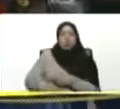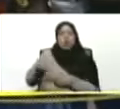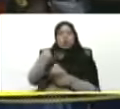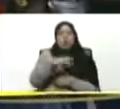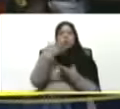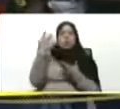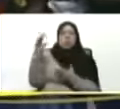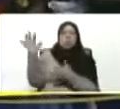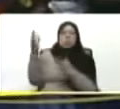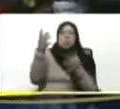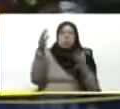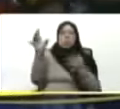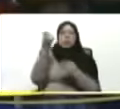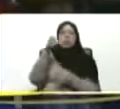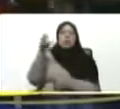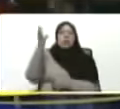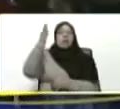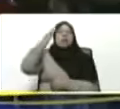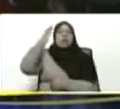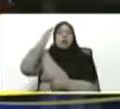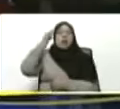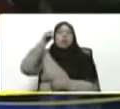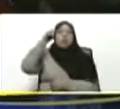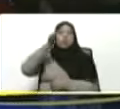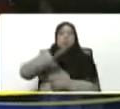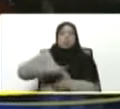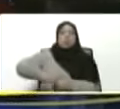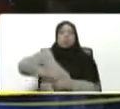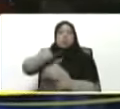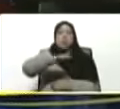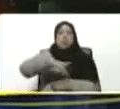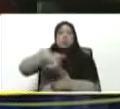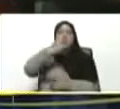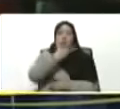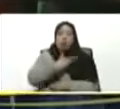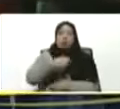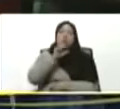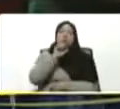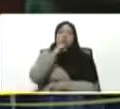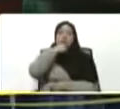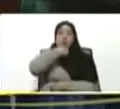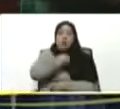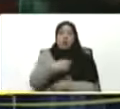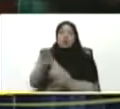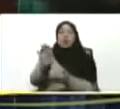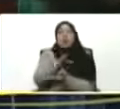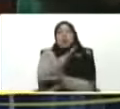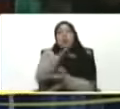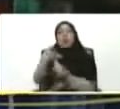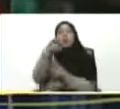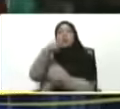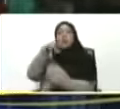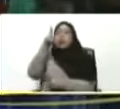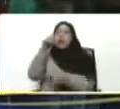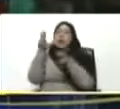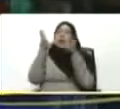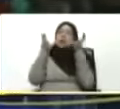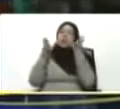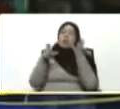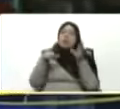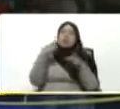El pueblo es sabio y paciente. Es heredero de los viejos. Que al cantar de